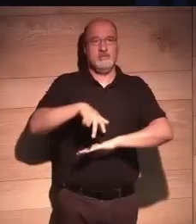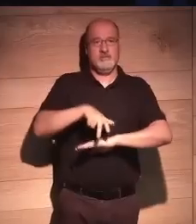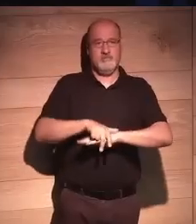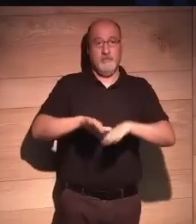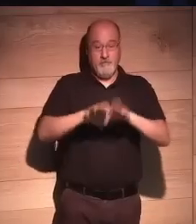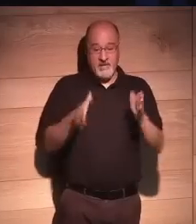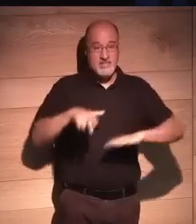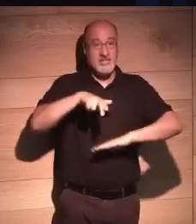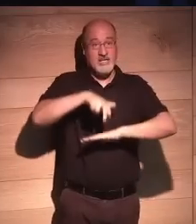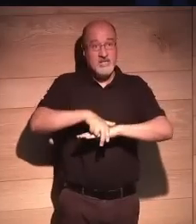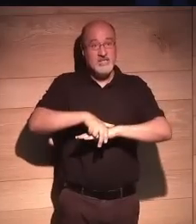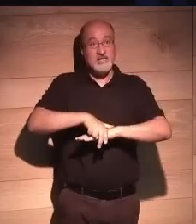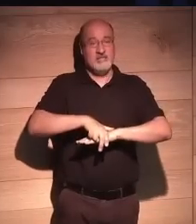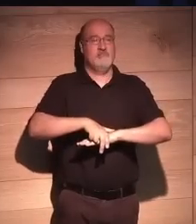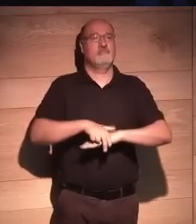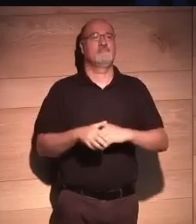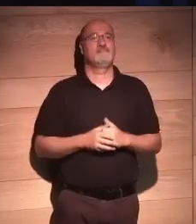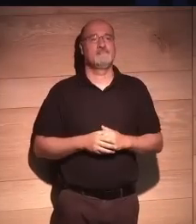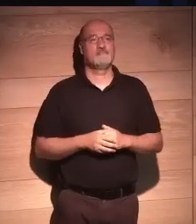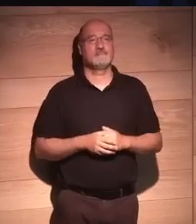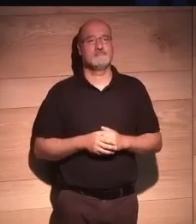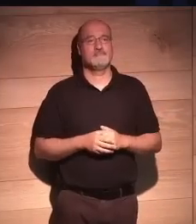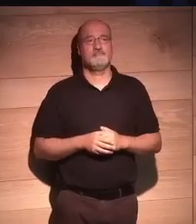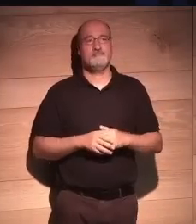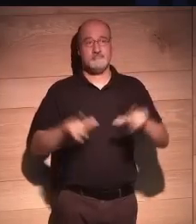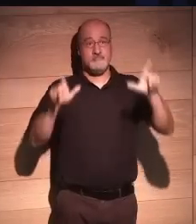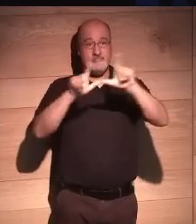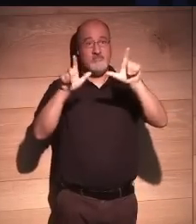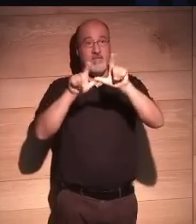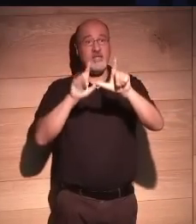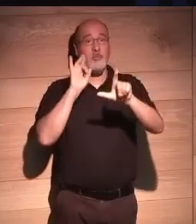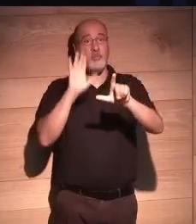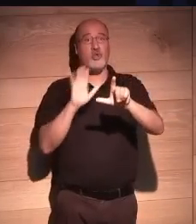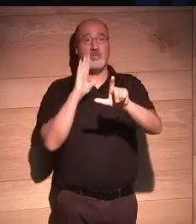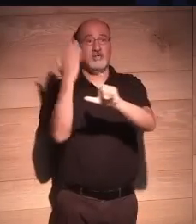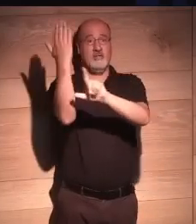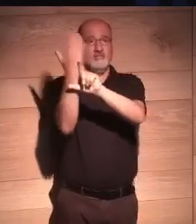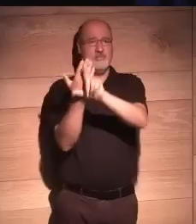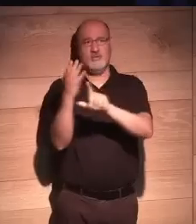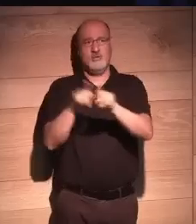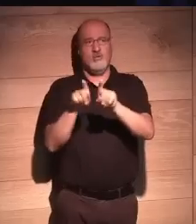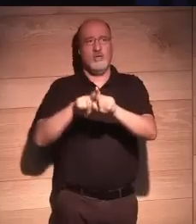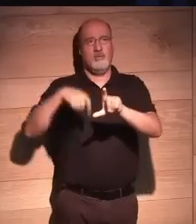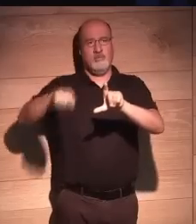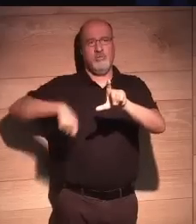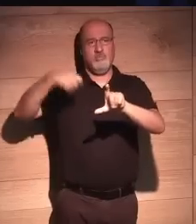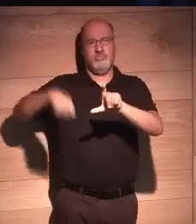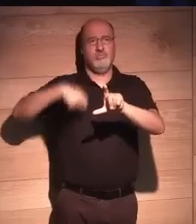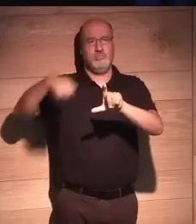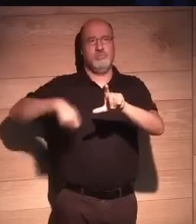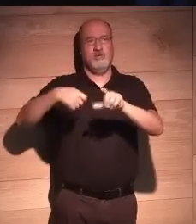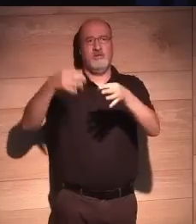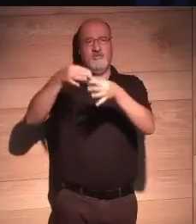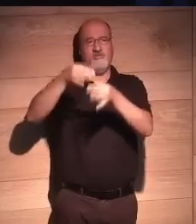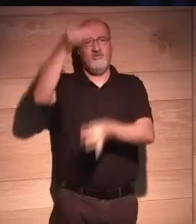mesa. Pero entonces teníamos esto del teleprompter no existía un papel avión que se pasaba a mano y tal. Papel avión es un